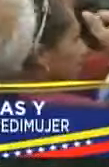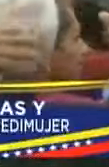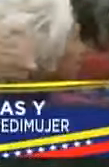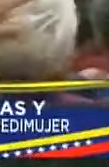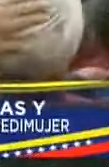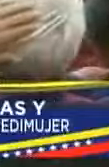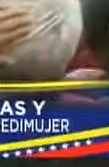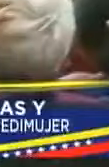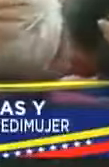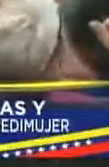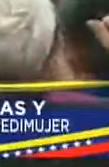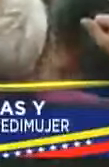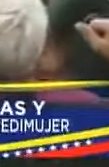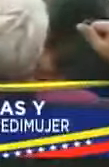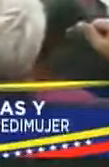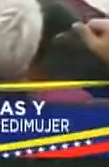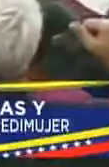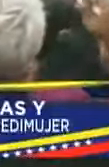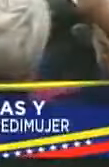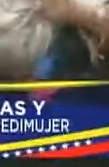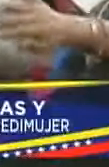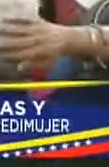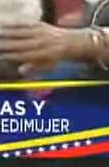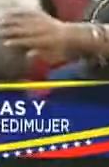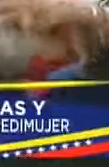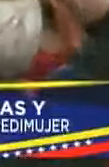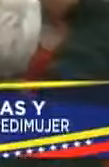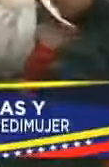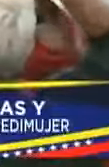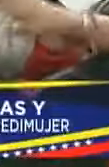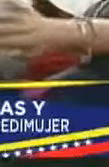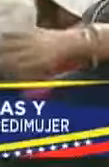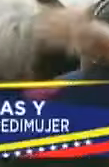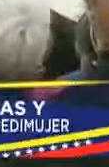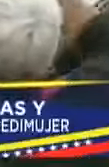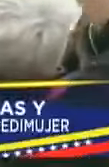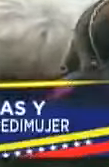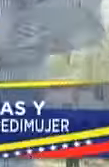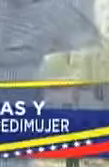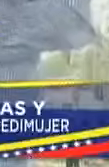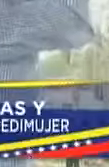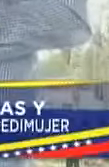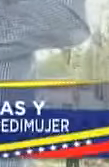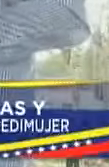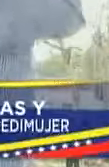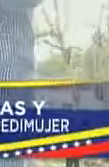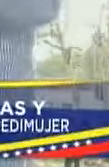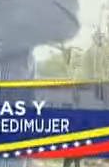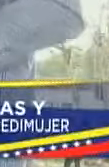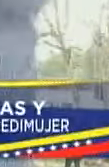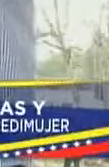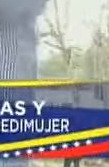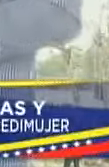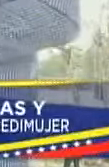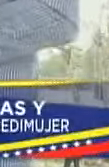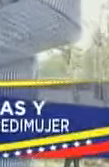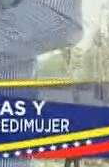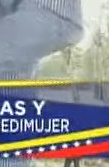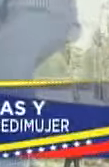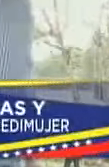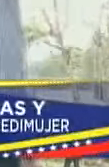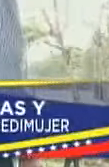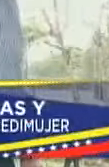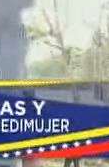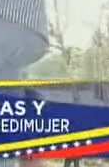mujer que ha resistido para llevarnos a triunfar. Ustedes son mujeres, la fuerza de mi